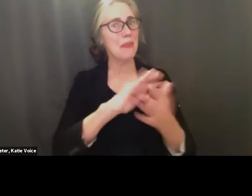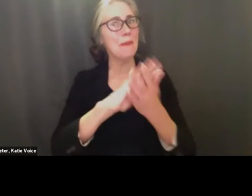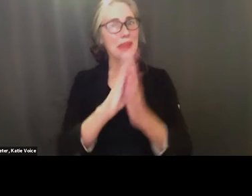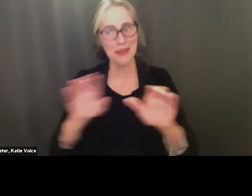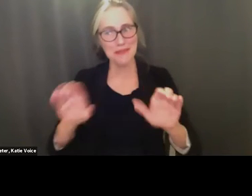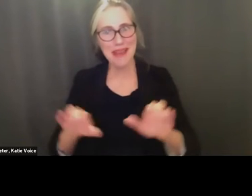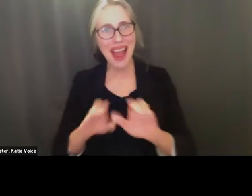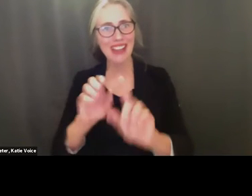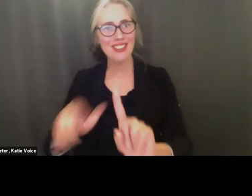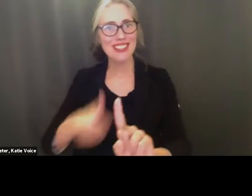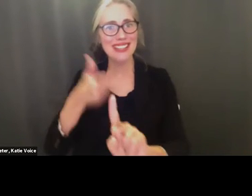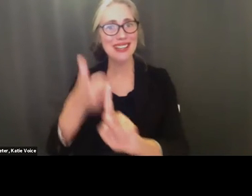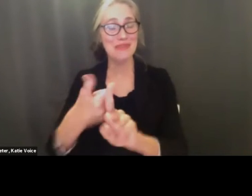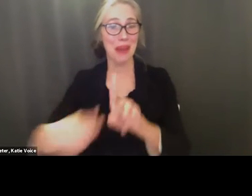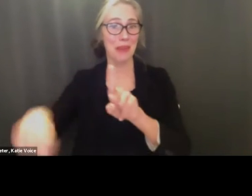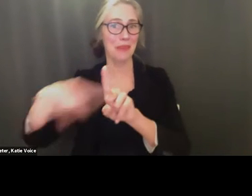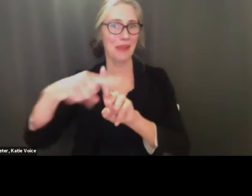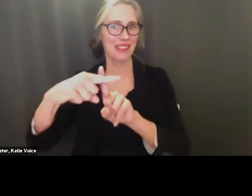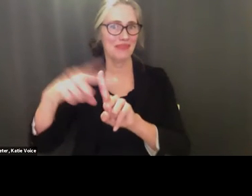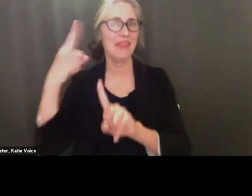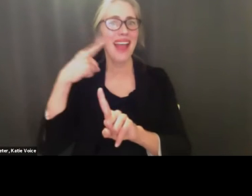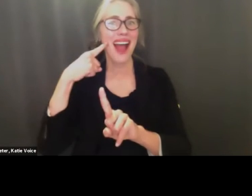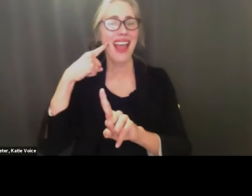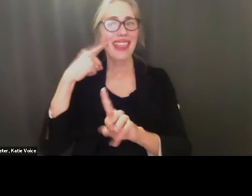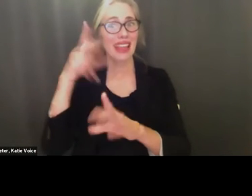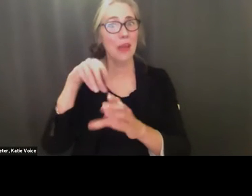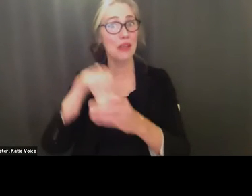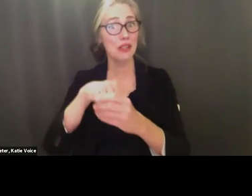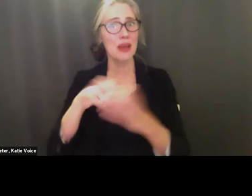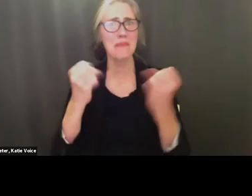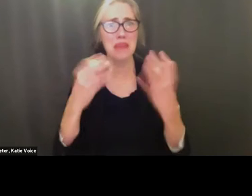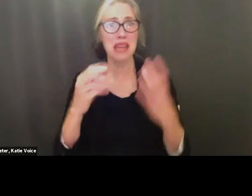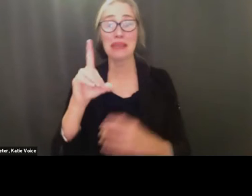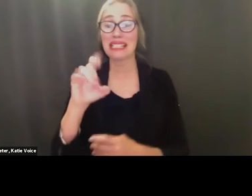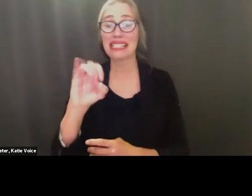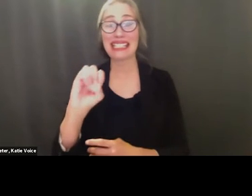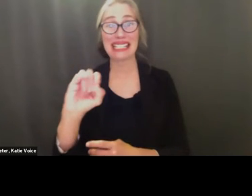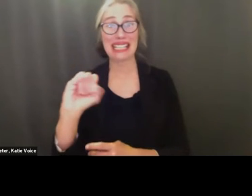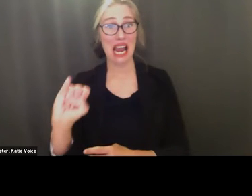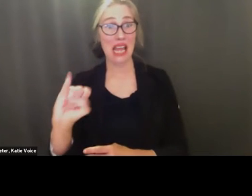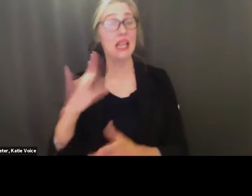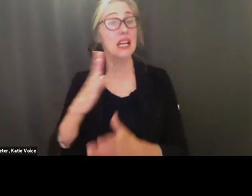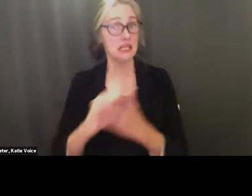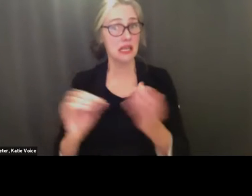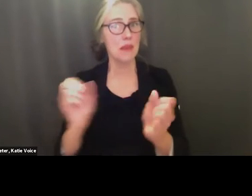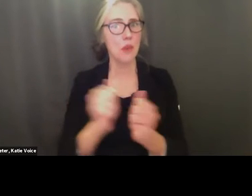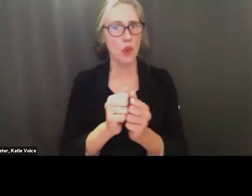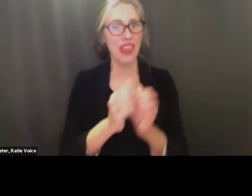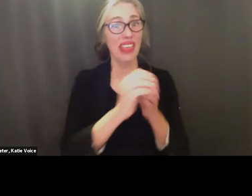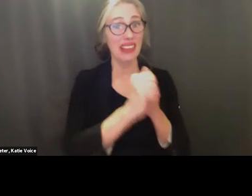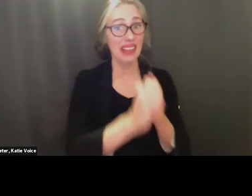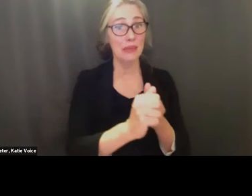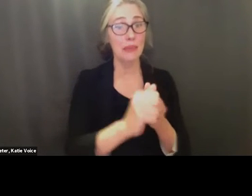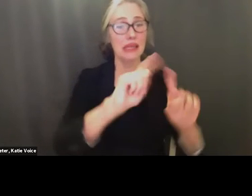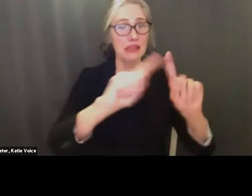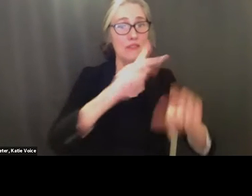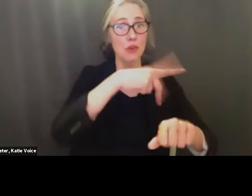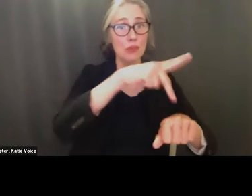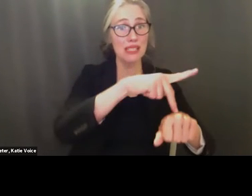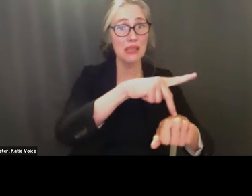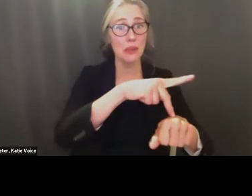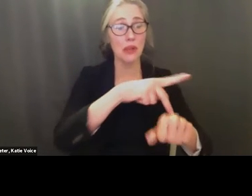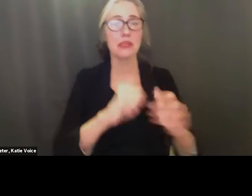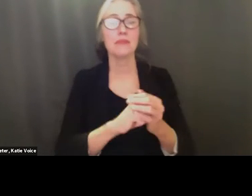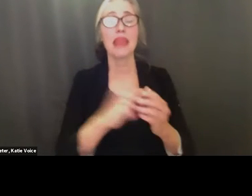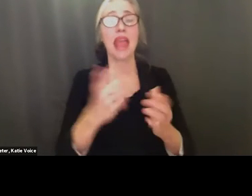a la comunidad el año pasado. Yo he participado en varios talleres como este tipo